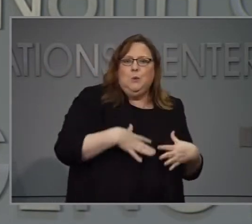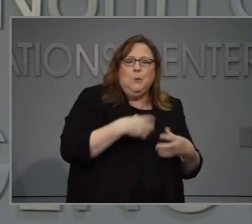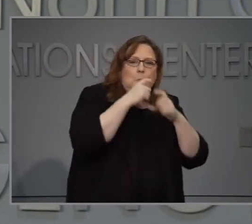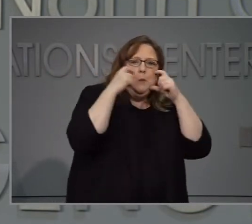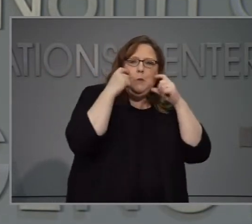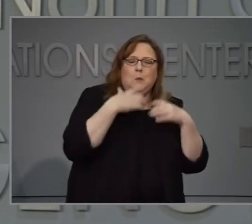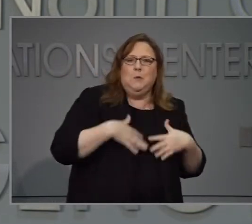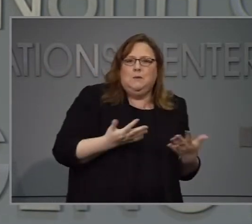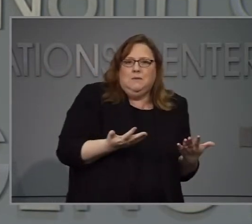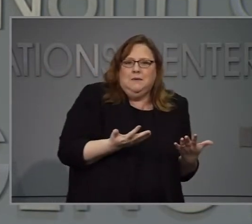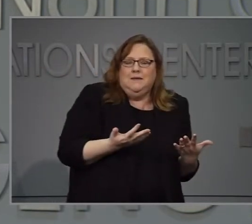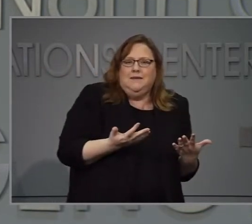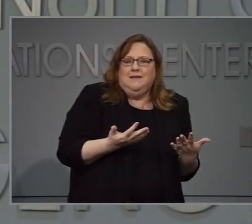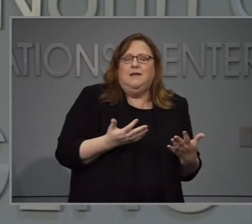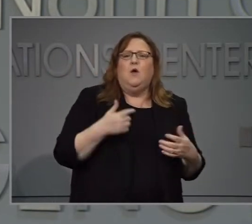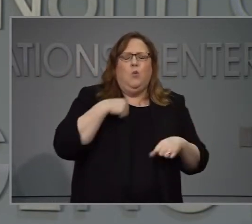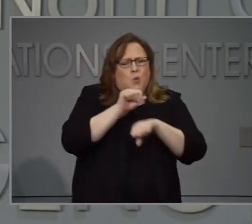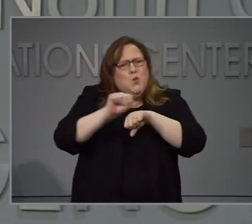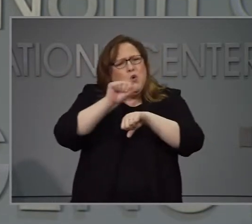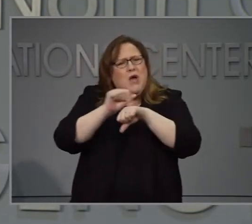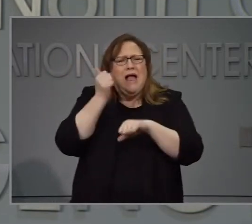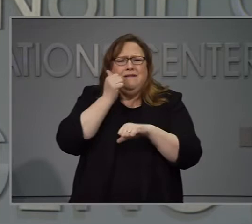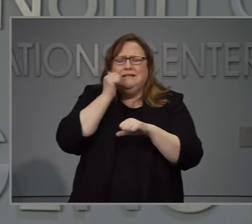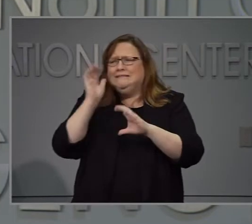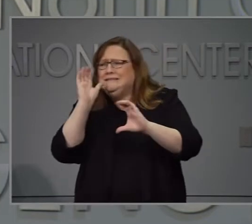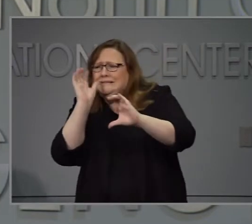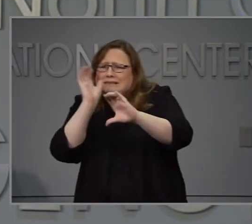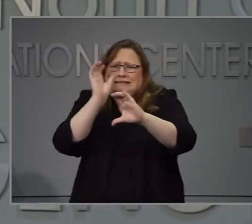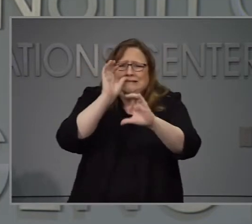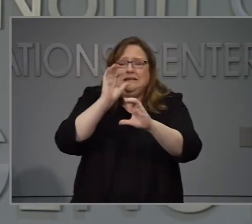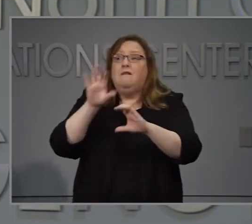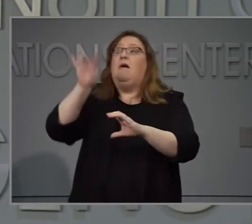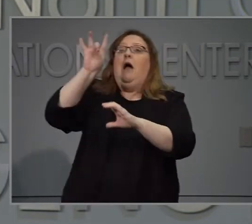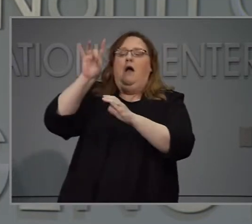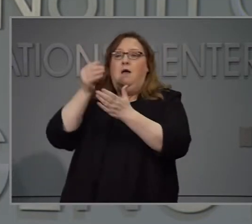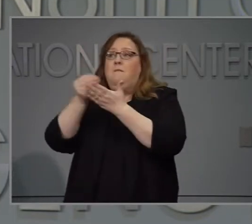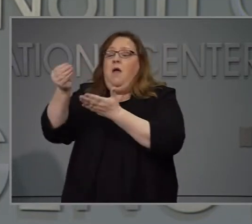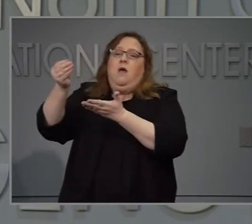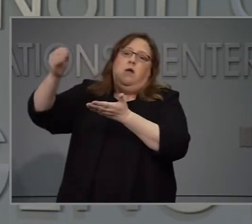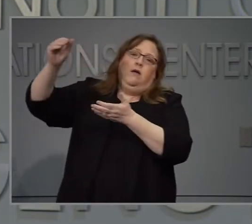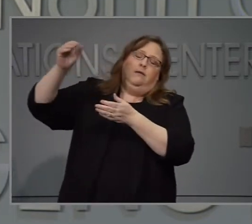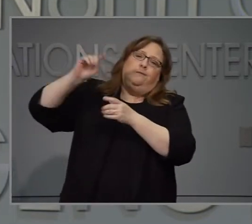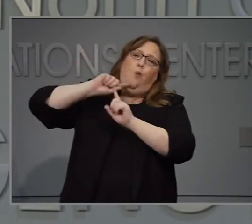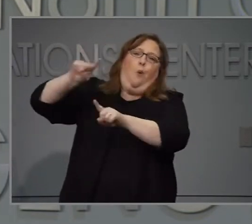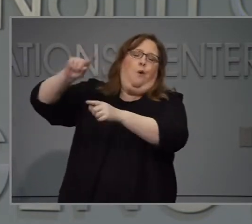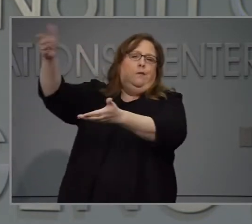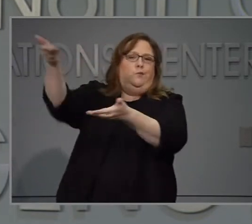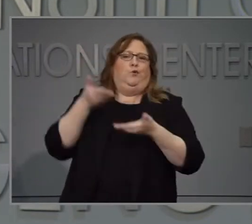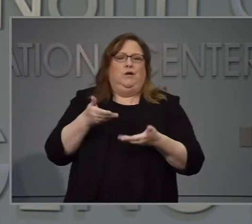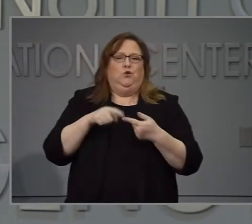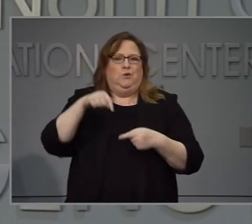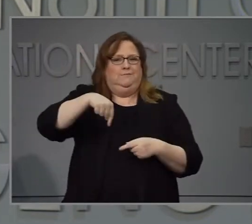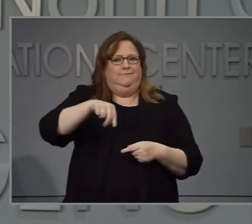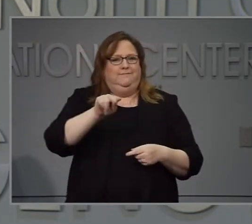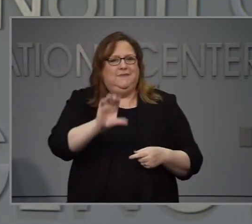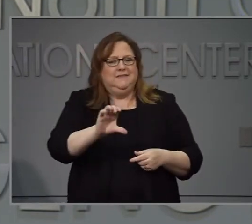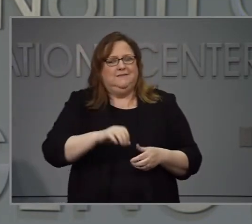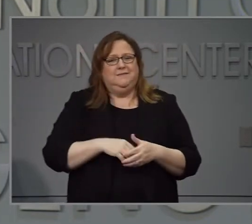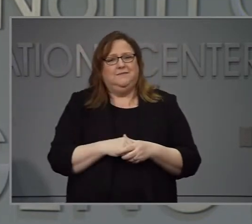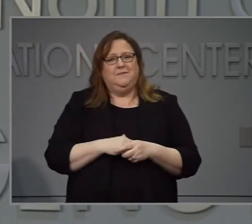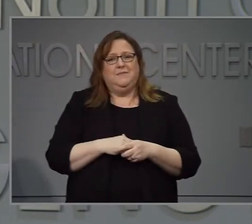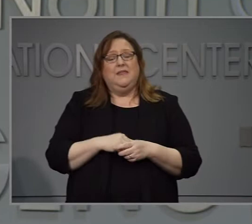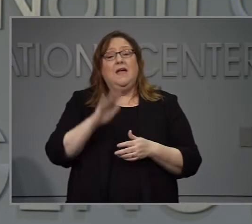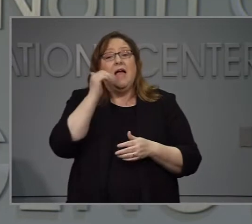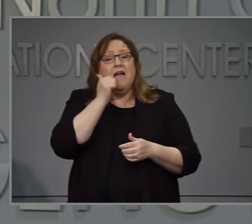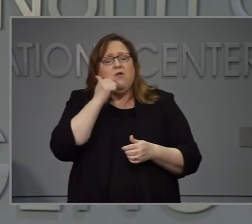encuentra este problema estamos trabajando todos los días para tener equipo de protección personal al estado me siento mejor cada día